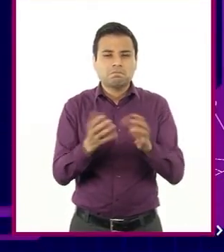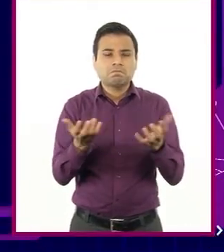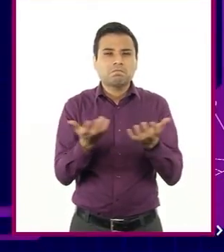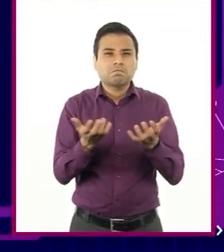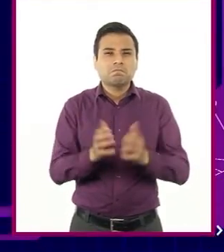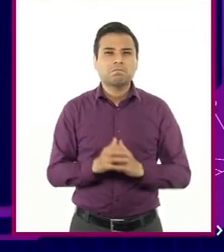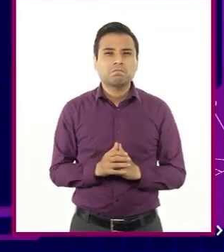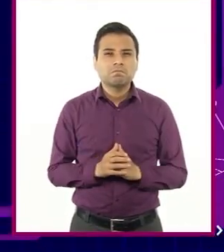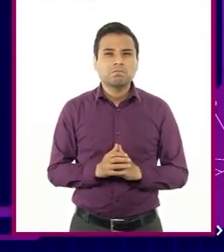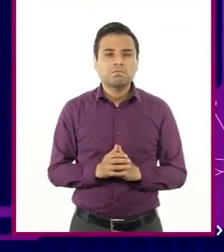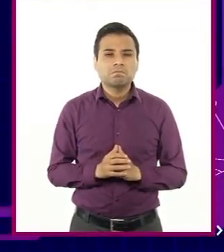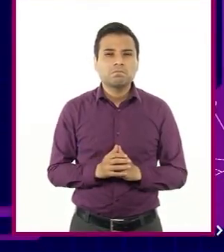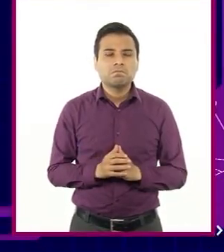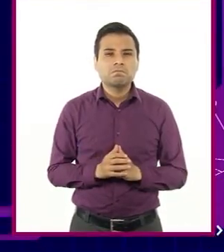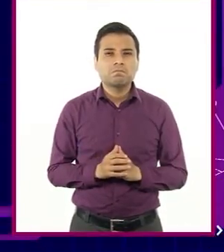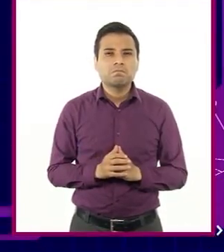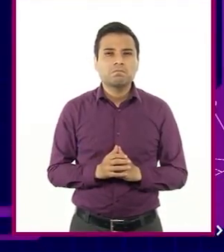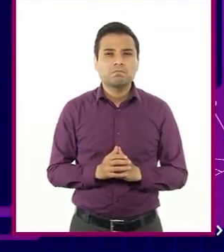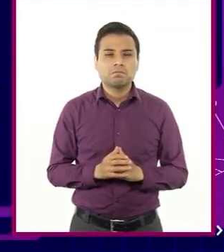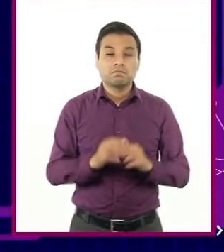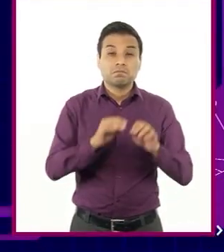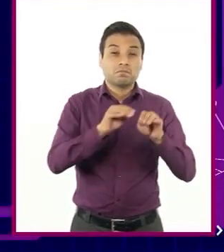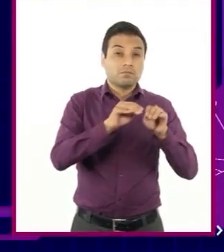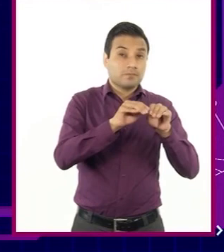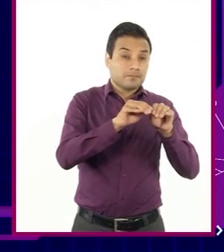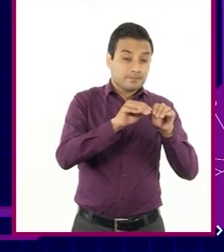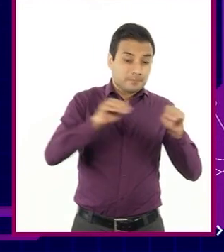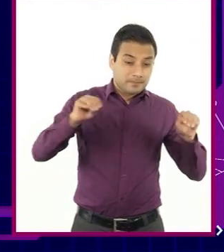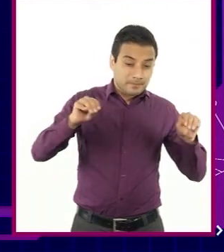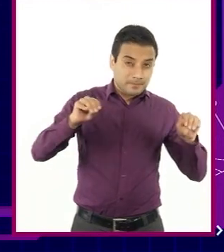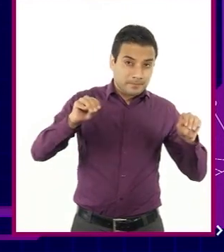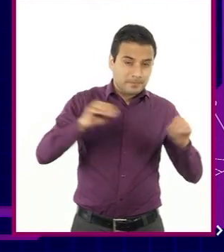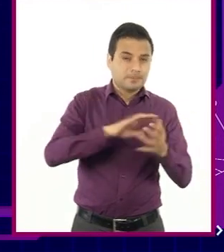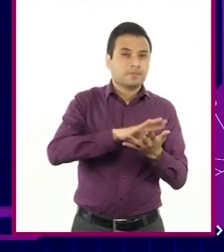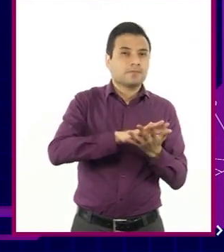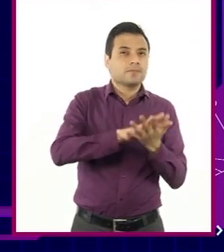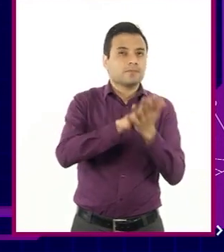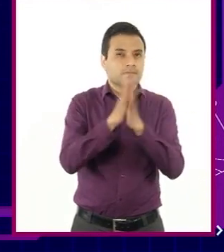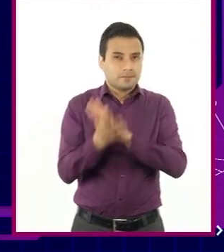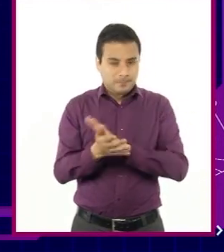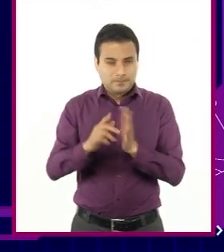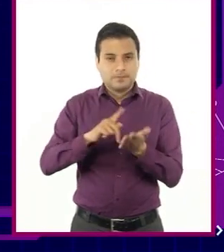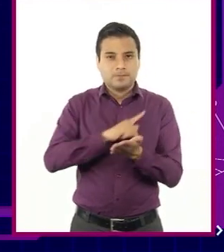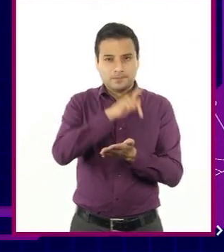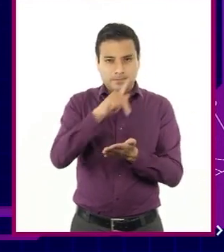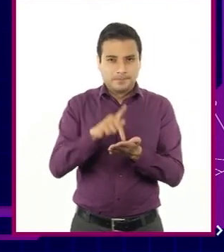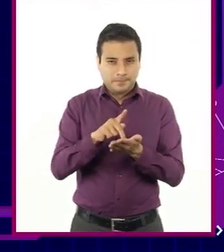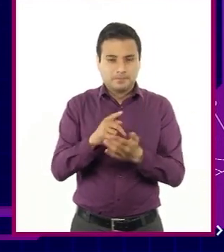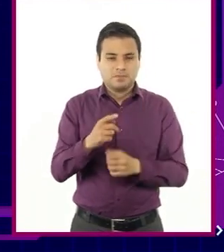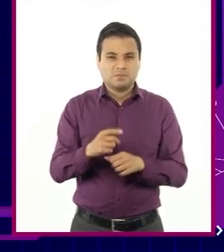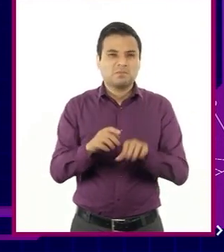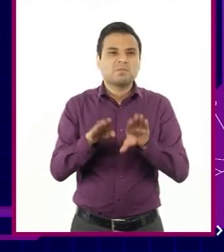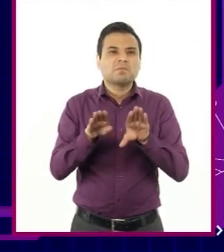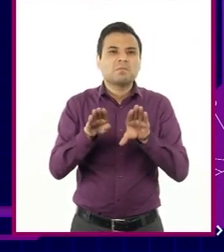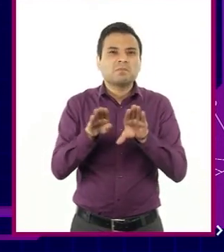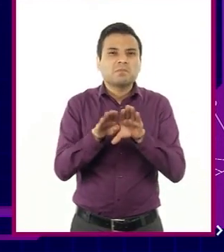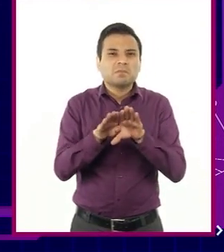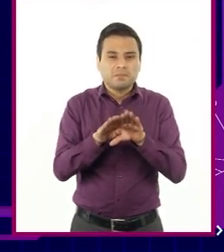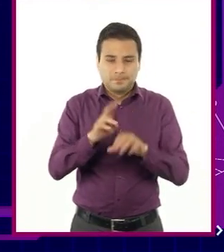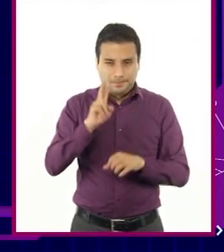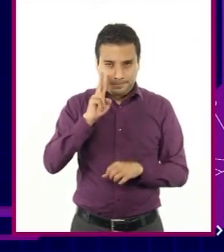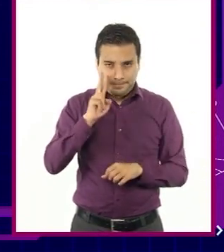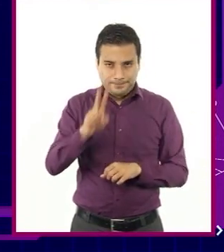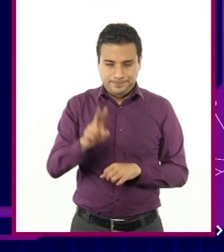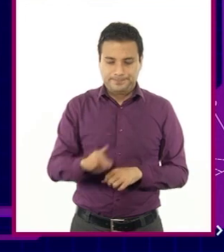millas es convertir primero los metros que mide la barda en kilómetros. Hagámoslo. 1 kilómetro es equivalente a